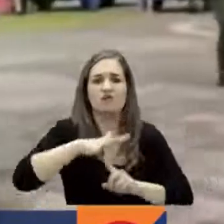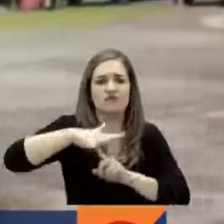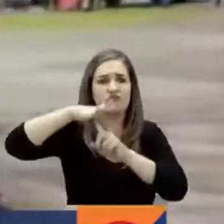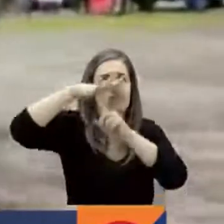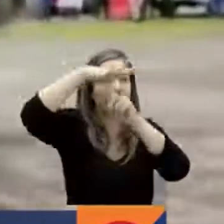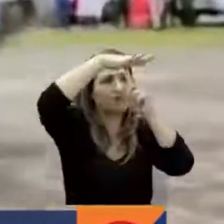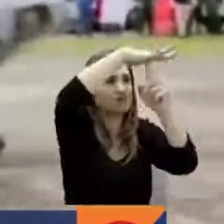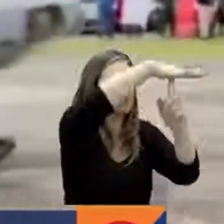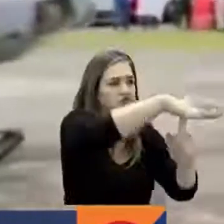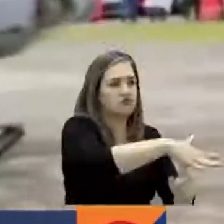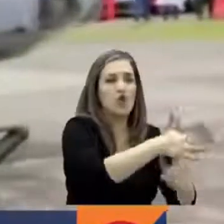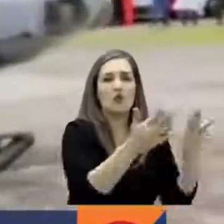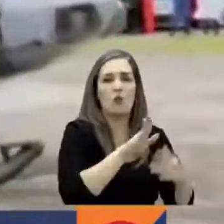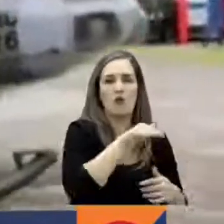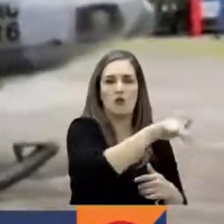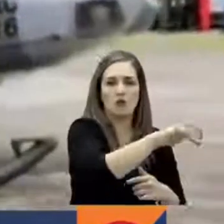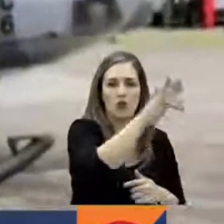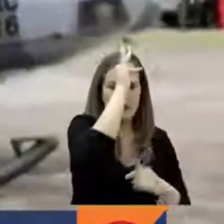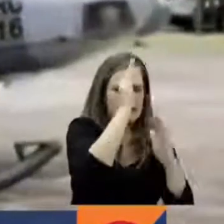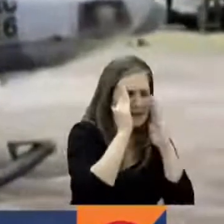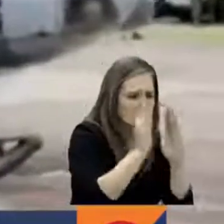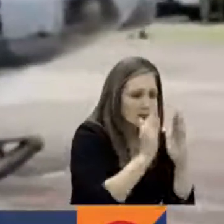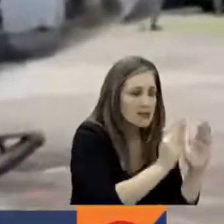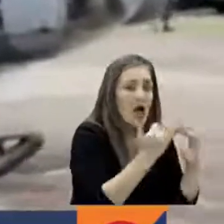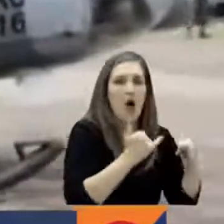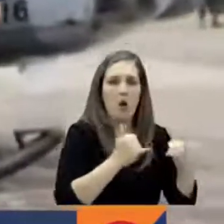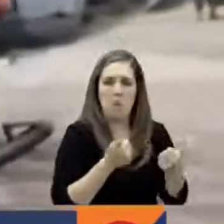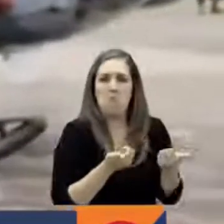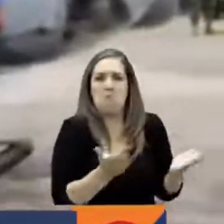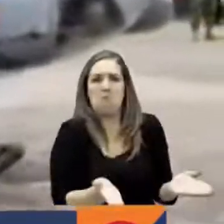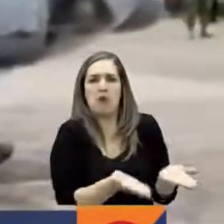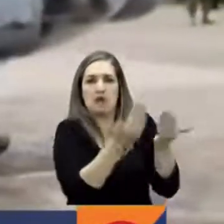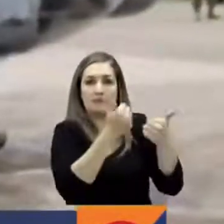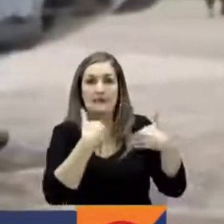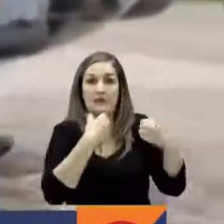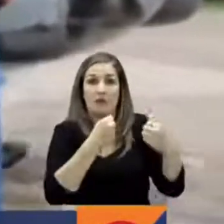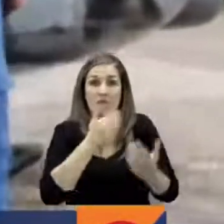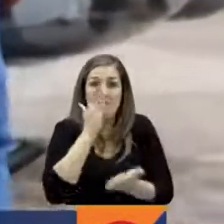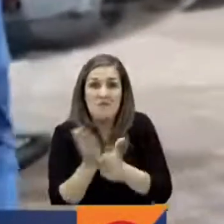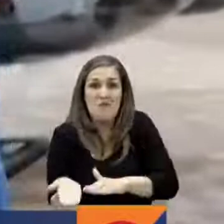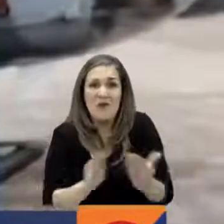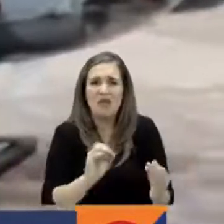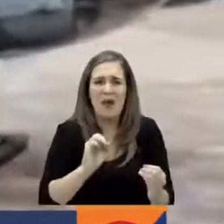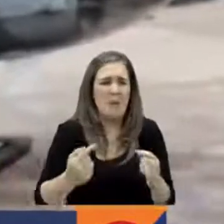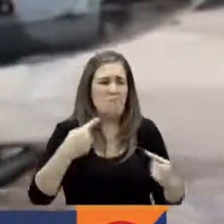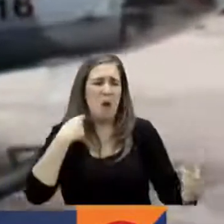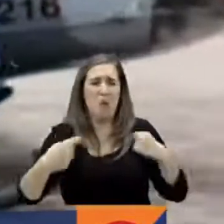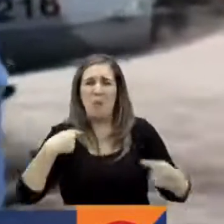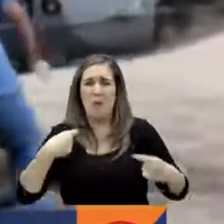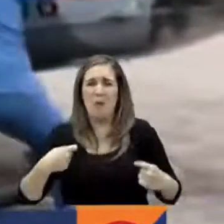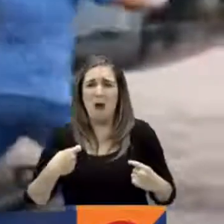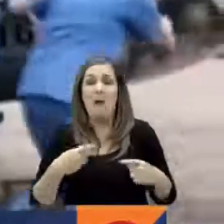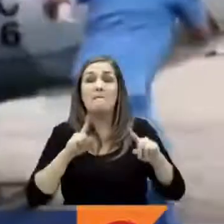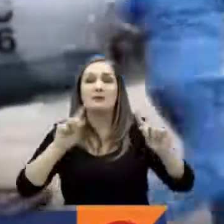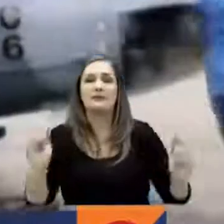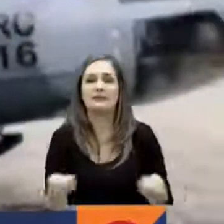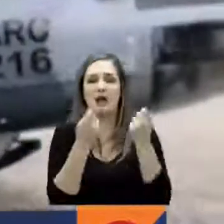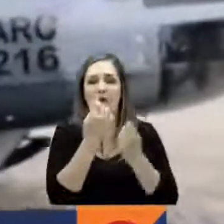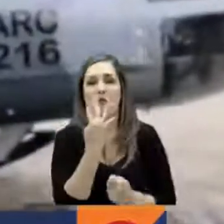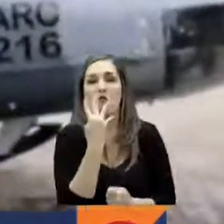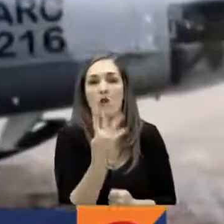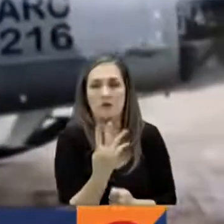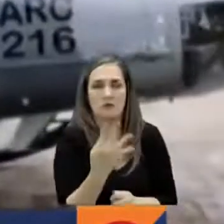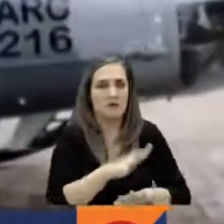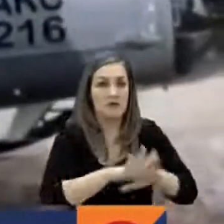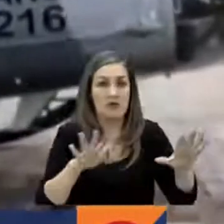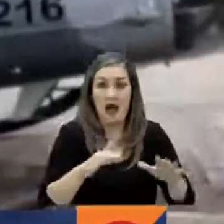unidad médica en Buenaventura. Los infantes están estables de salud a pesar de los impactos de arma de fuego. En los enfrentamientos se